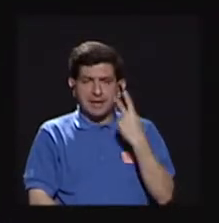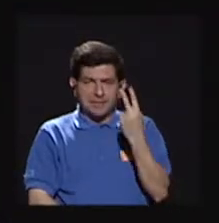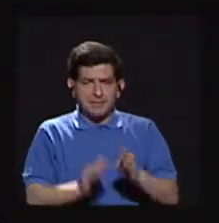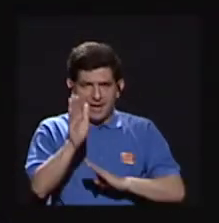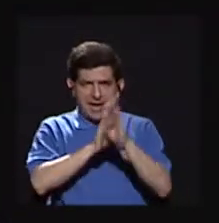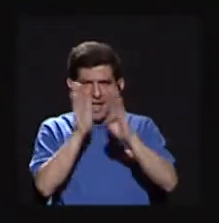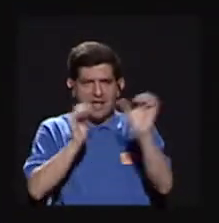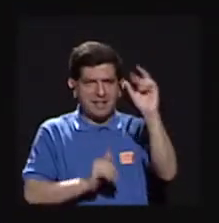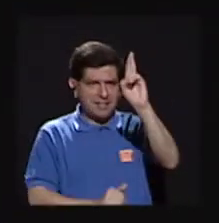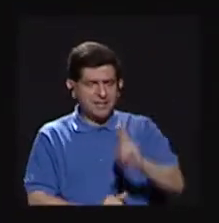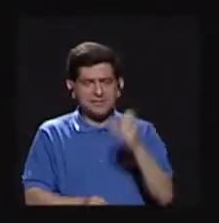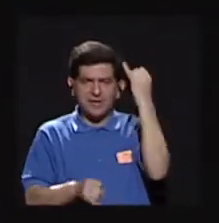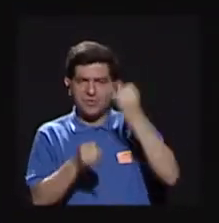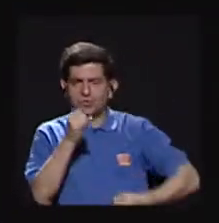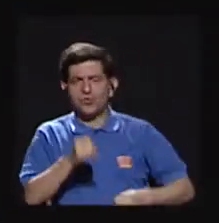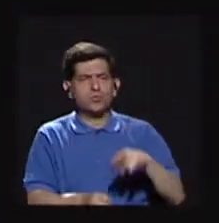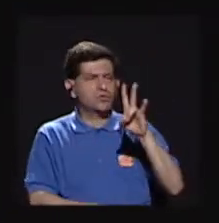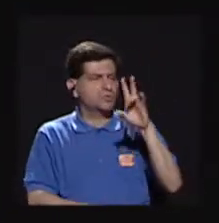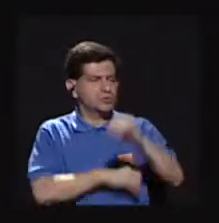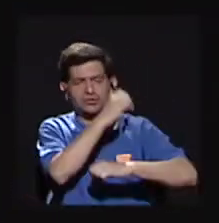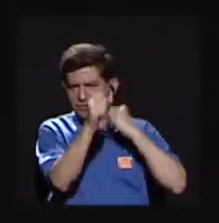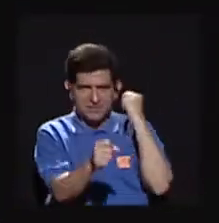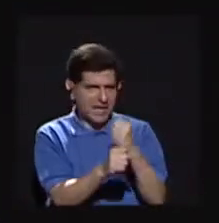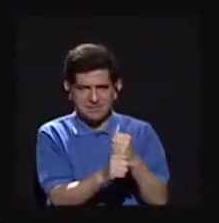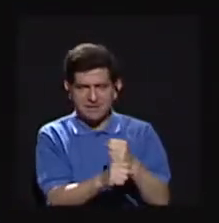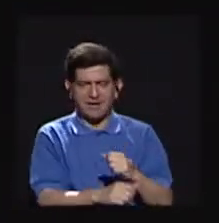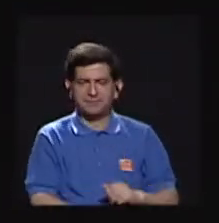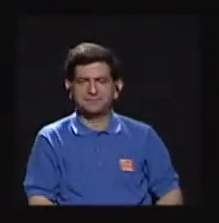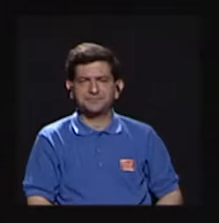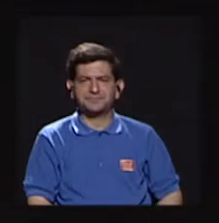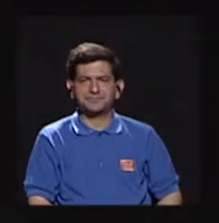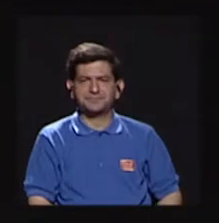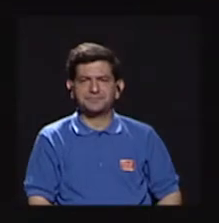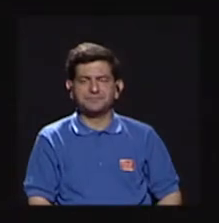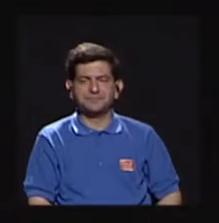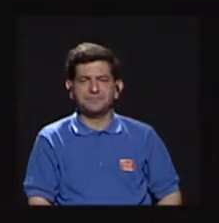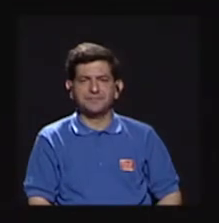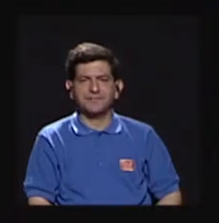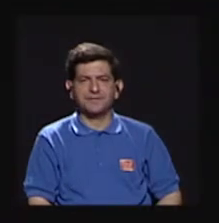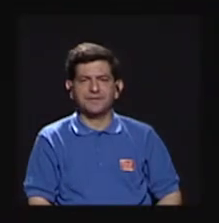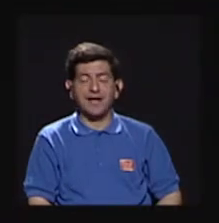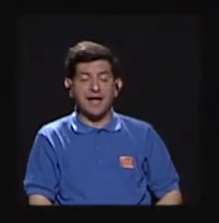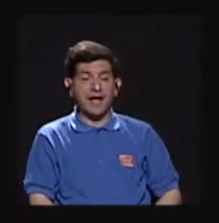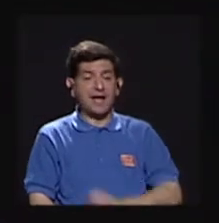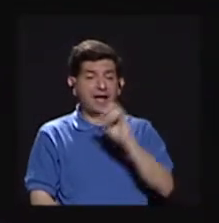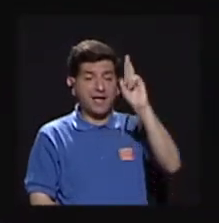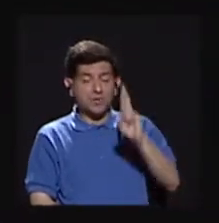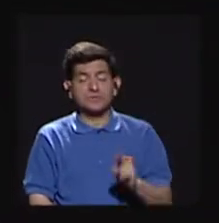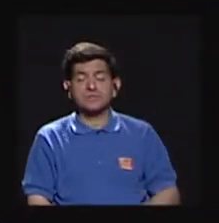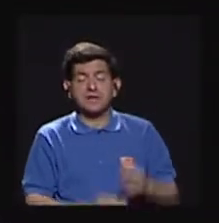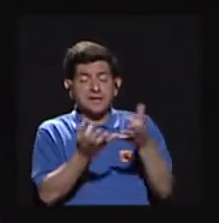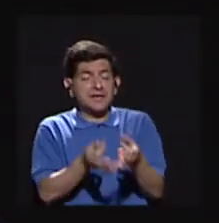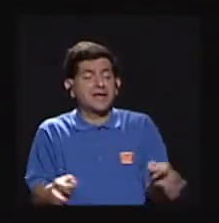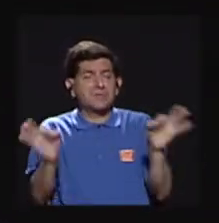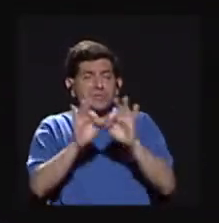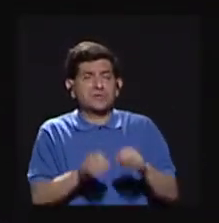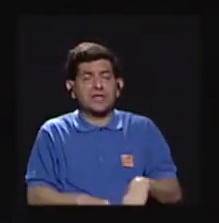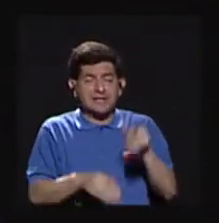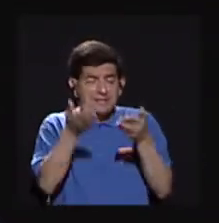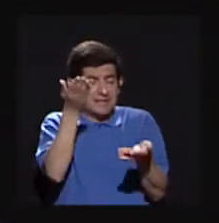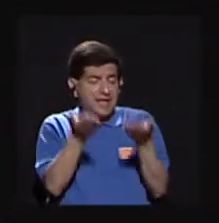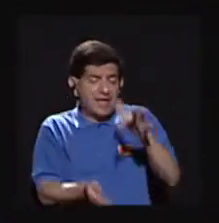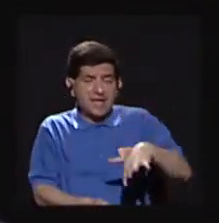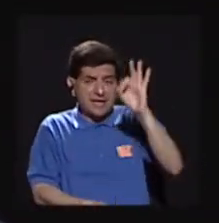desarrollo de costa rica- de los últimos 70 años la ganadería costarricense ha sido encontrar ese punto de equilibrio que ha impedido